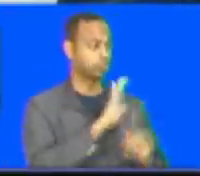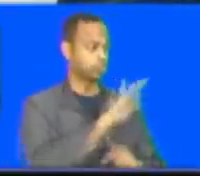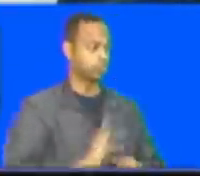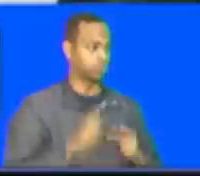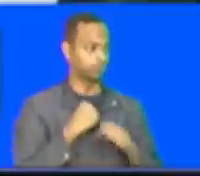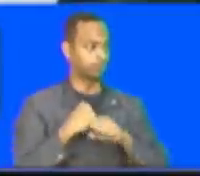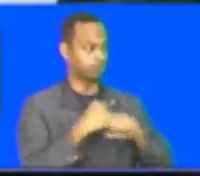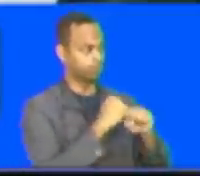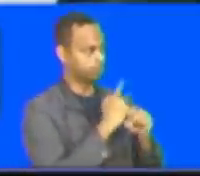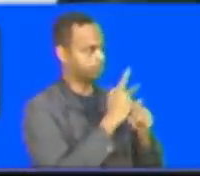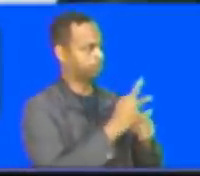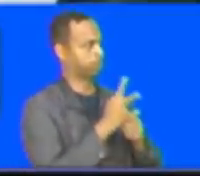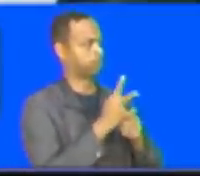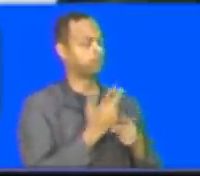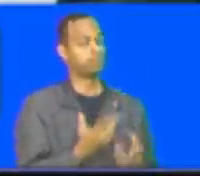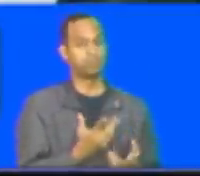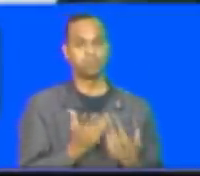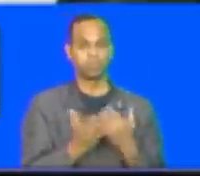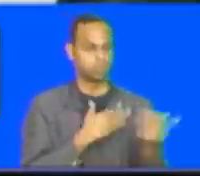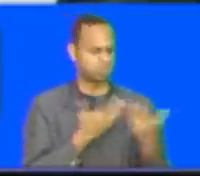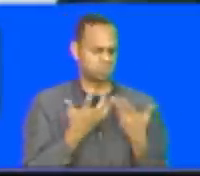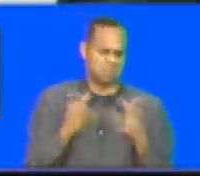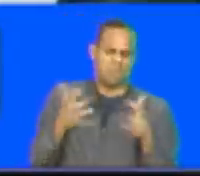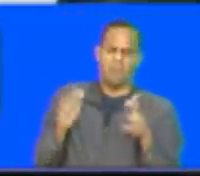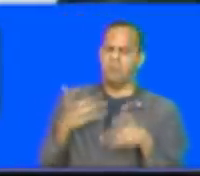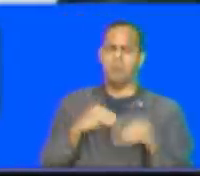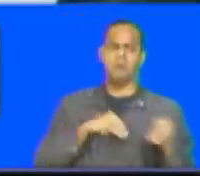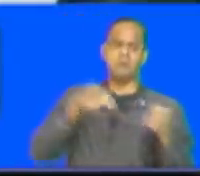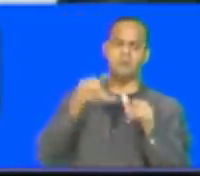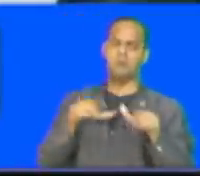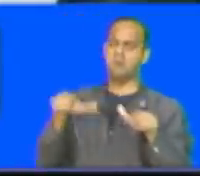ellos, aún en contra de su voluntad.